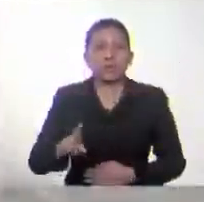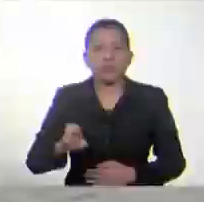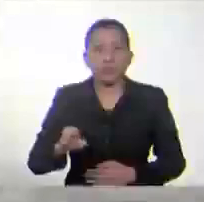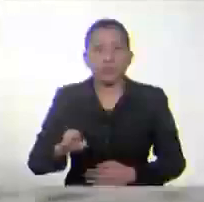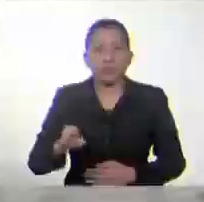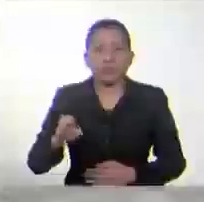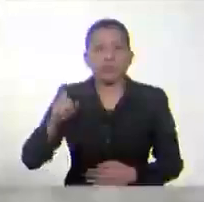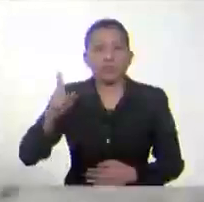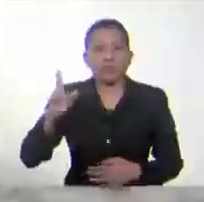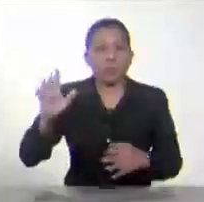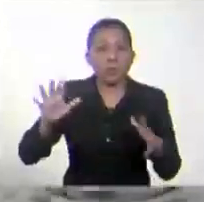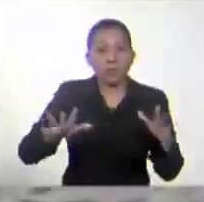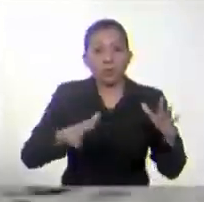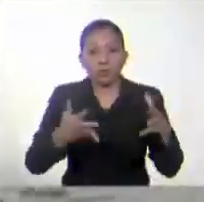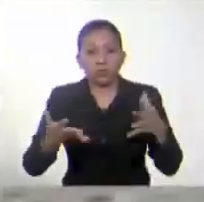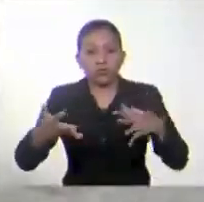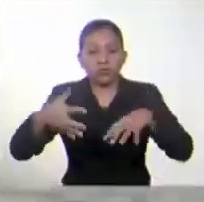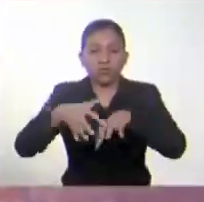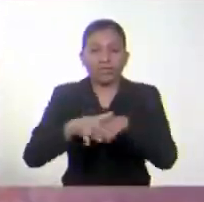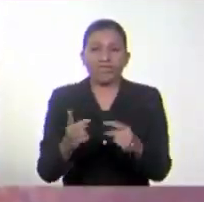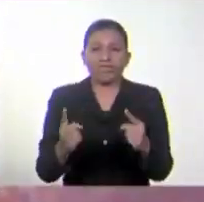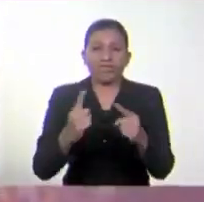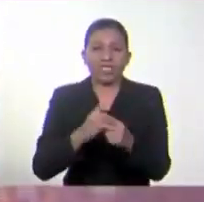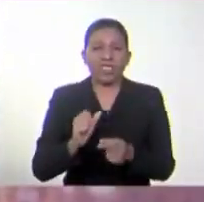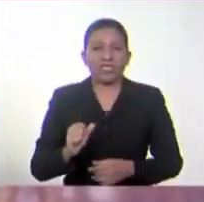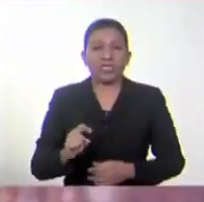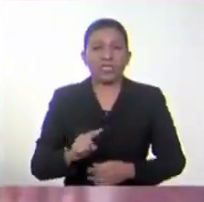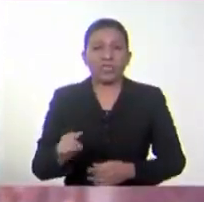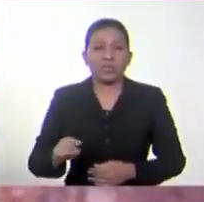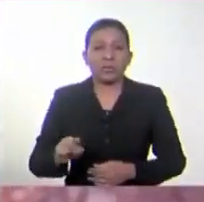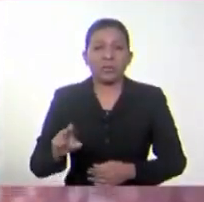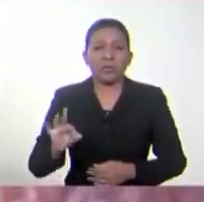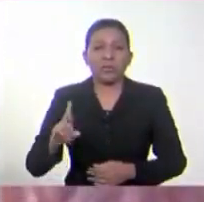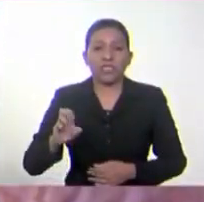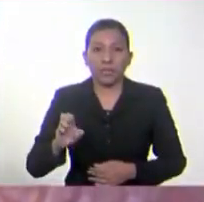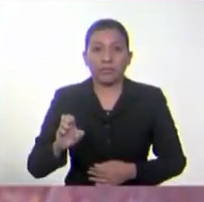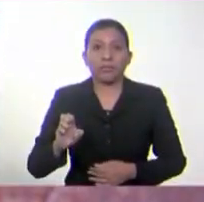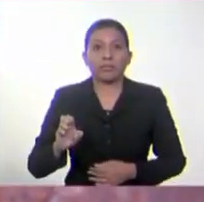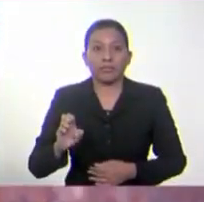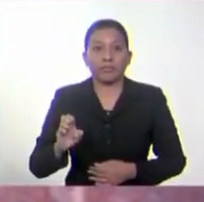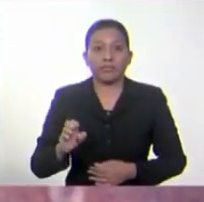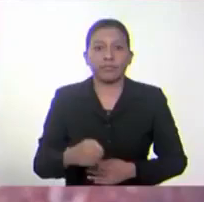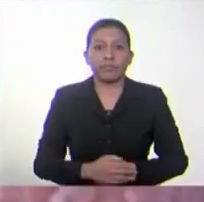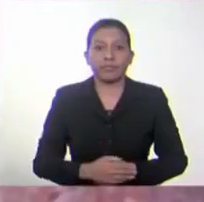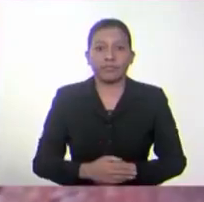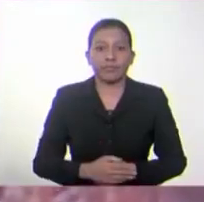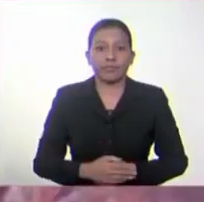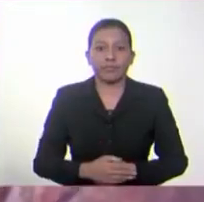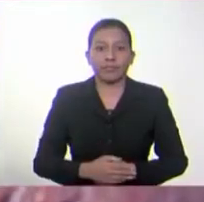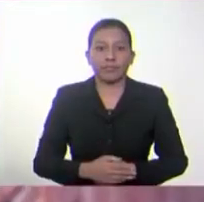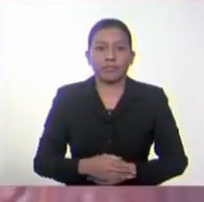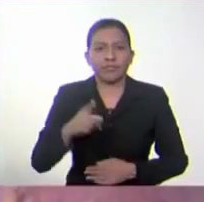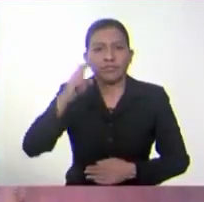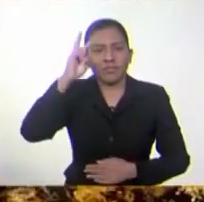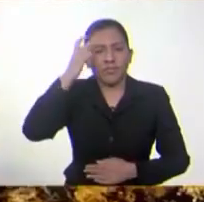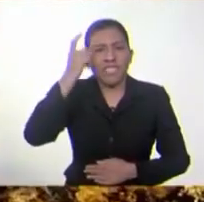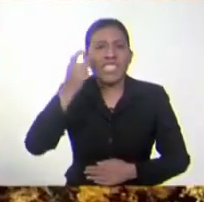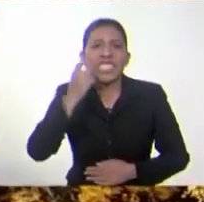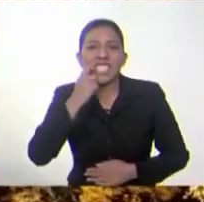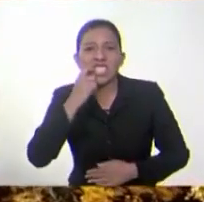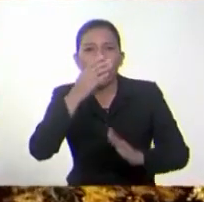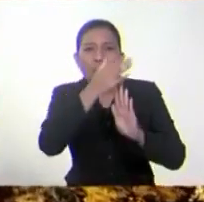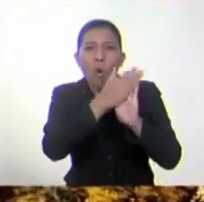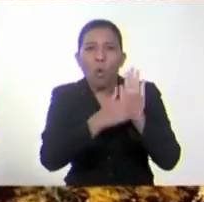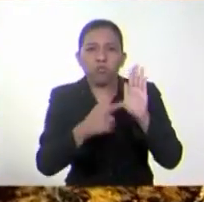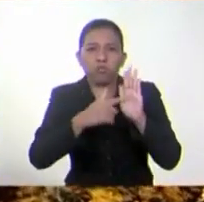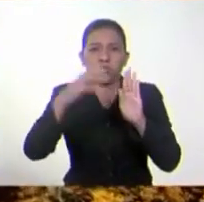oxígeno dando trióxido de azufre, que origina ácido sulfúrico corrosivo. Corroe los metales y ataca a